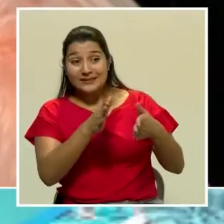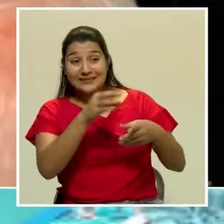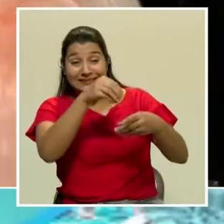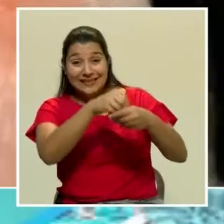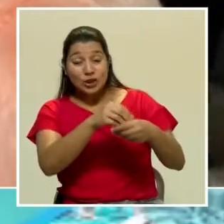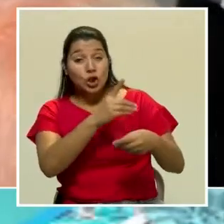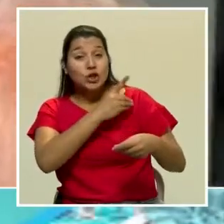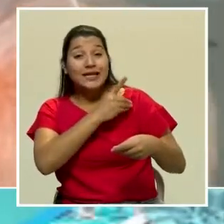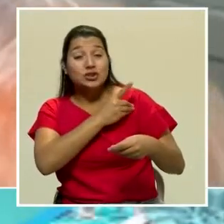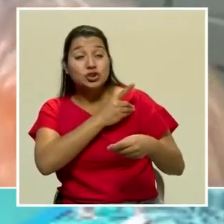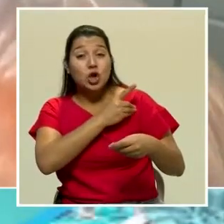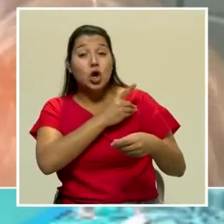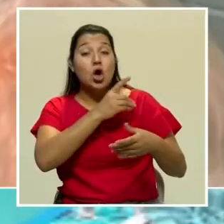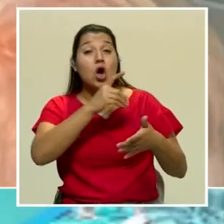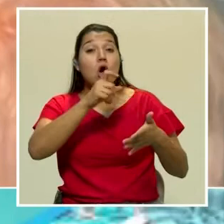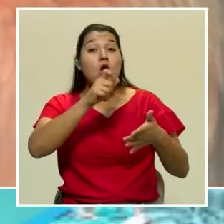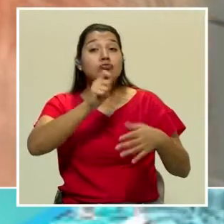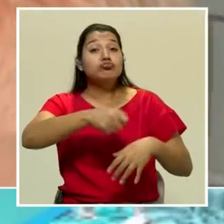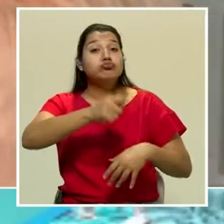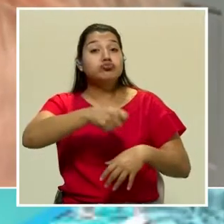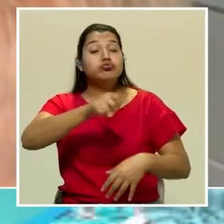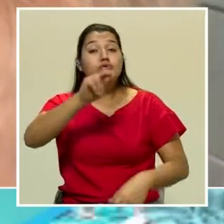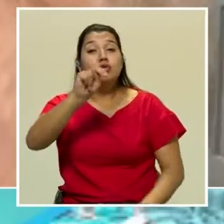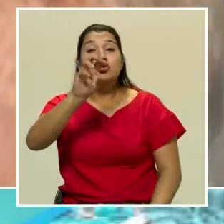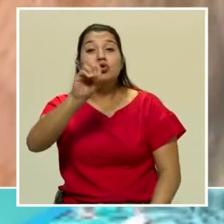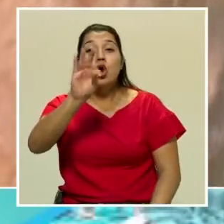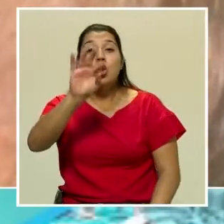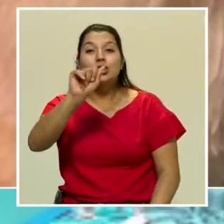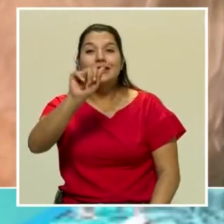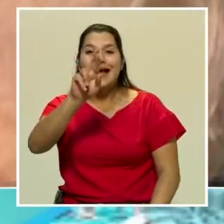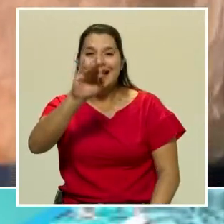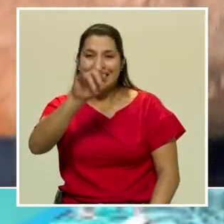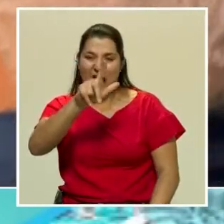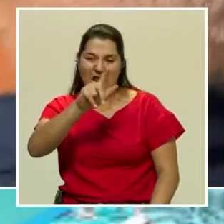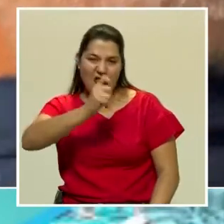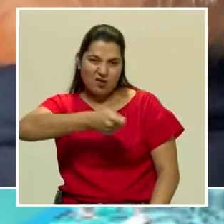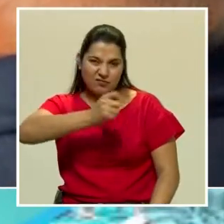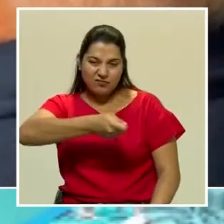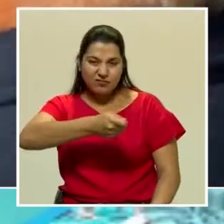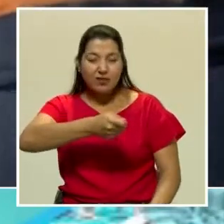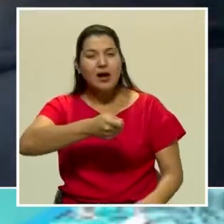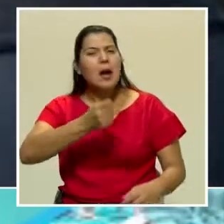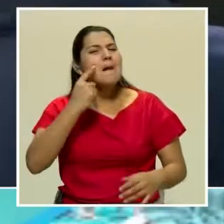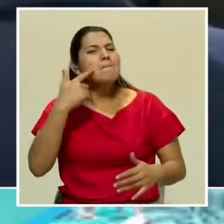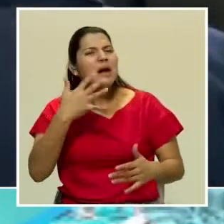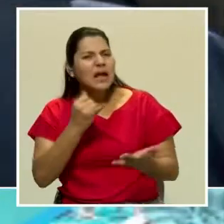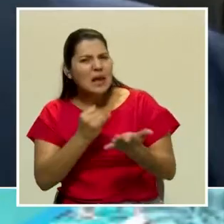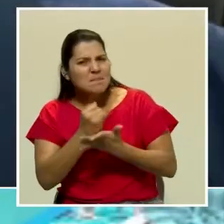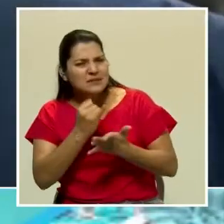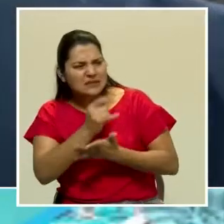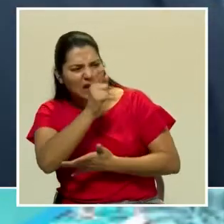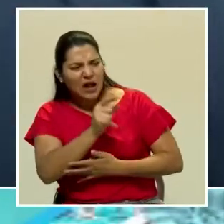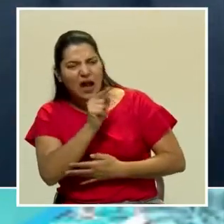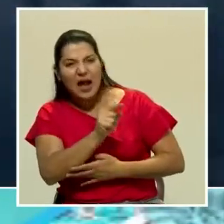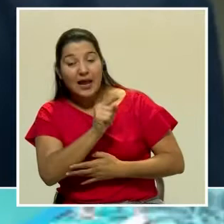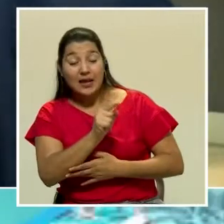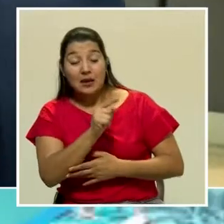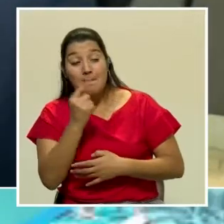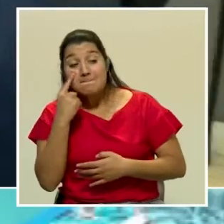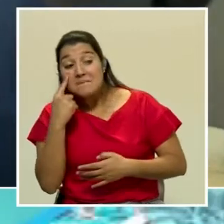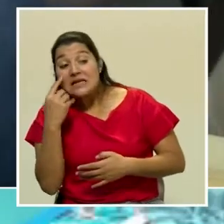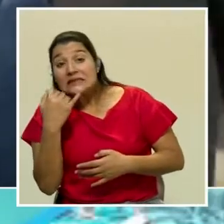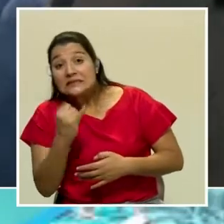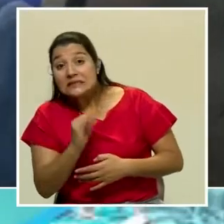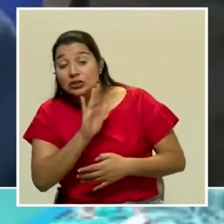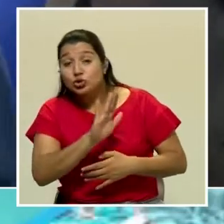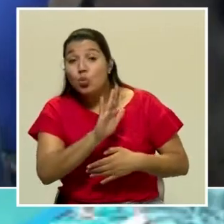del Poder Judicial por identificar, o más bien para identificar si hay alguna irregularidad en el proceso que él intentó